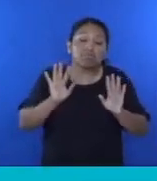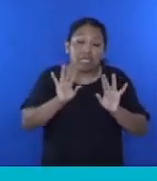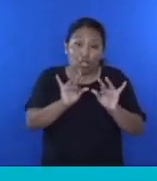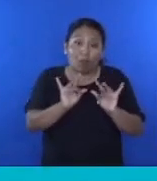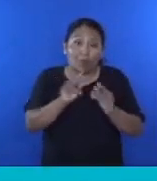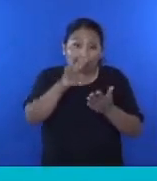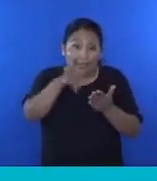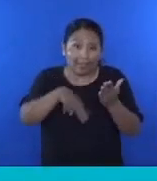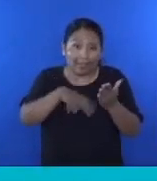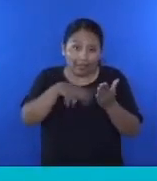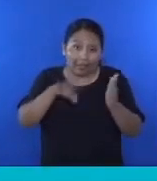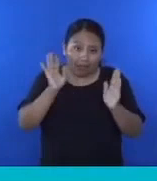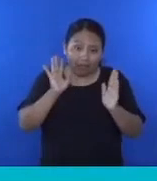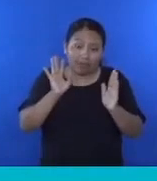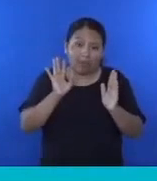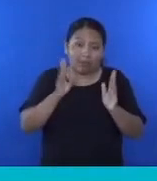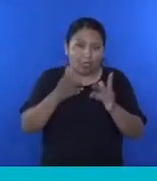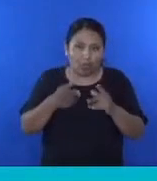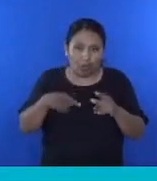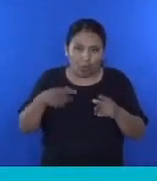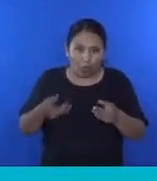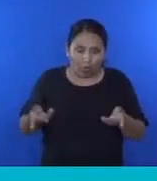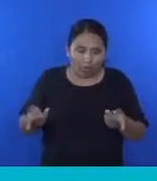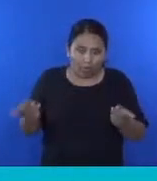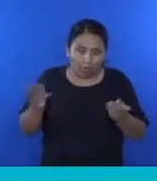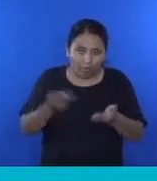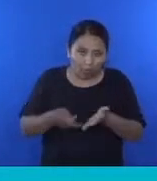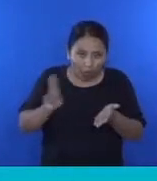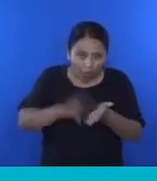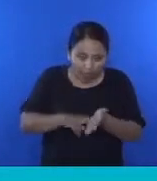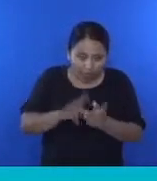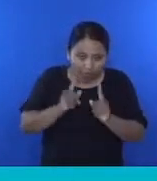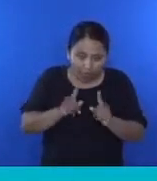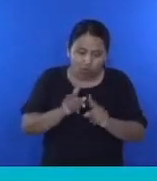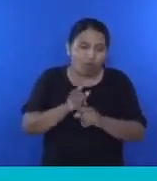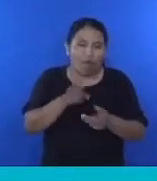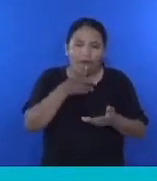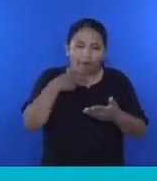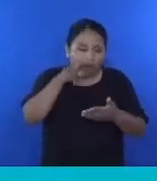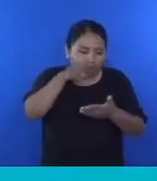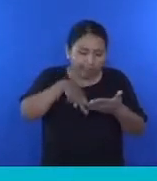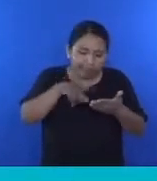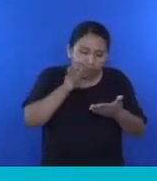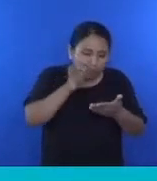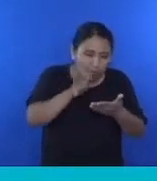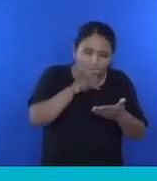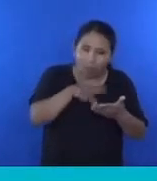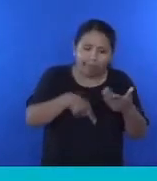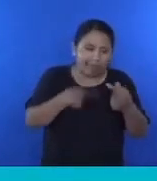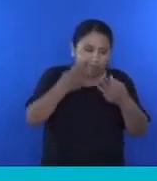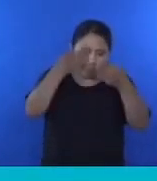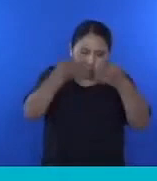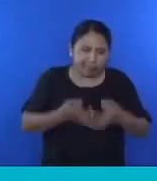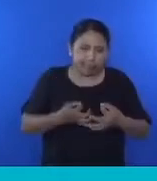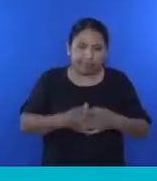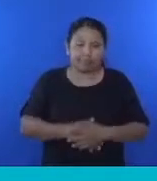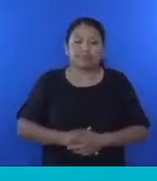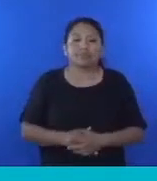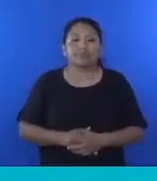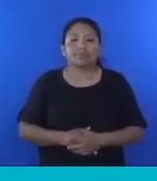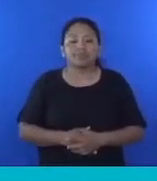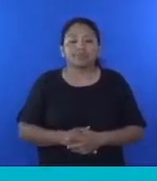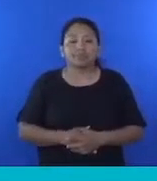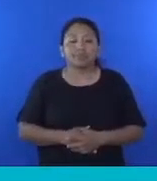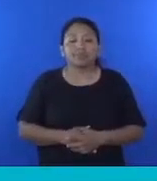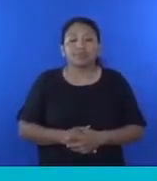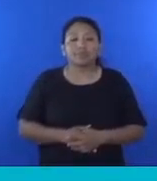compleja de leer, pero que no nos va a volver a pasar en cualquier caso porque le vamos a meter lupa a partir de ahora cuando debatamos este tipo de cuestiones. Pero lo que sí